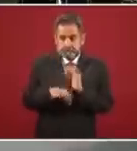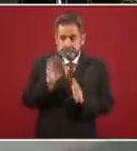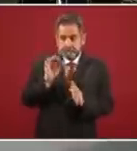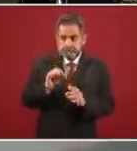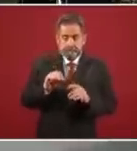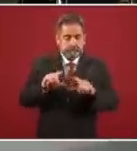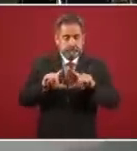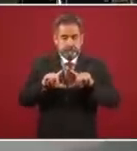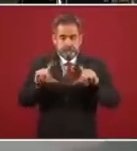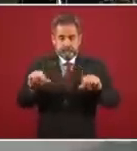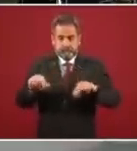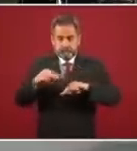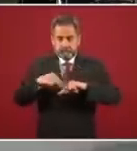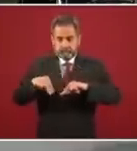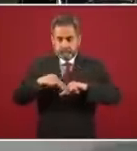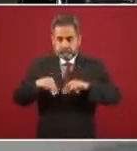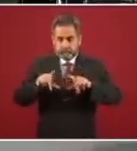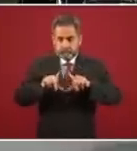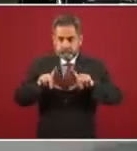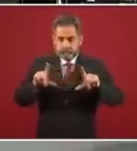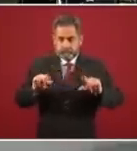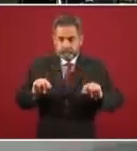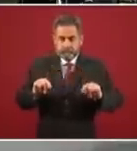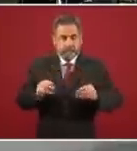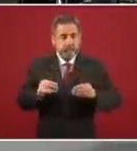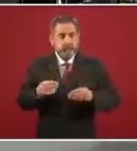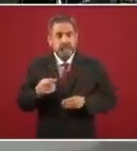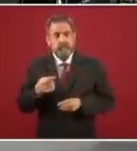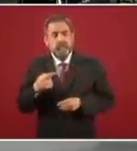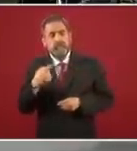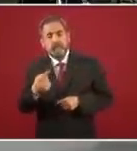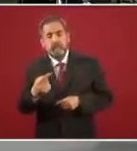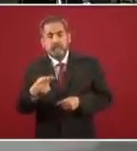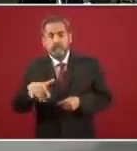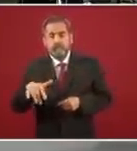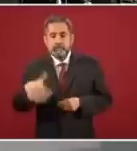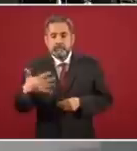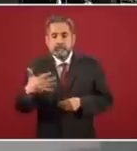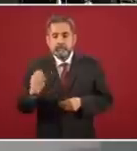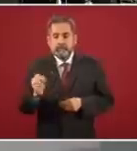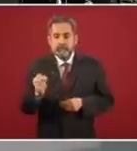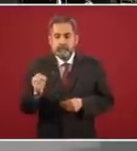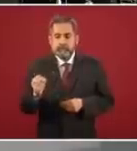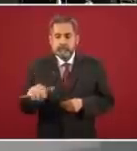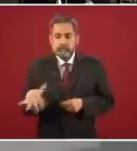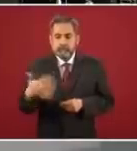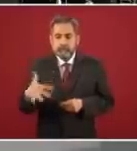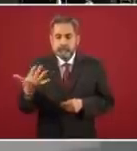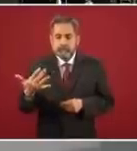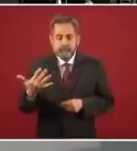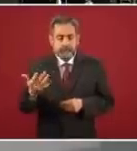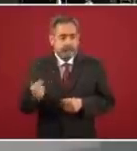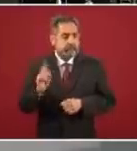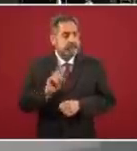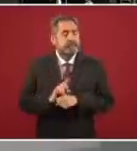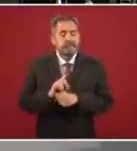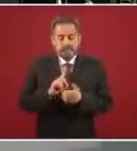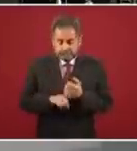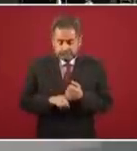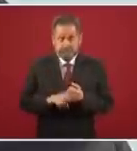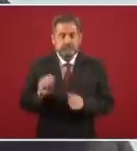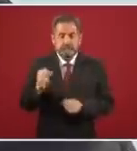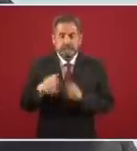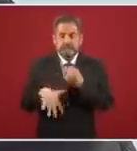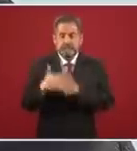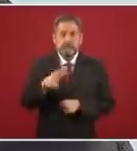del billete es para el próximo 15 de septiembre, el día